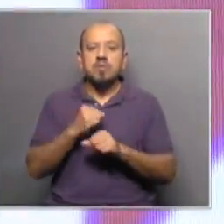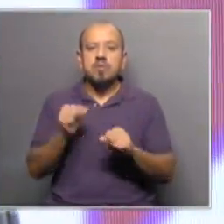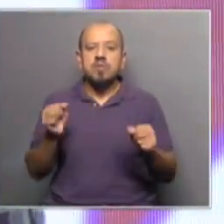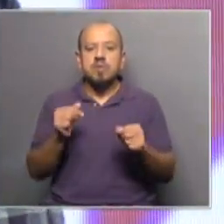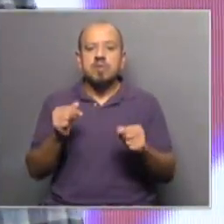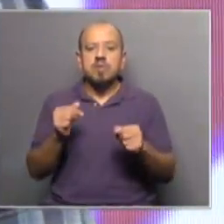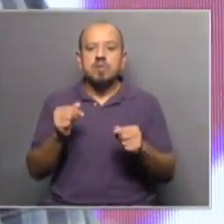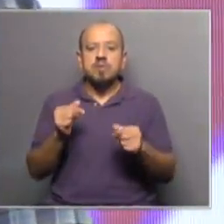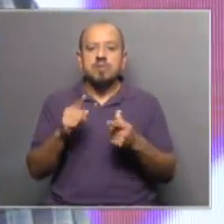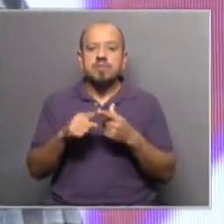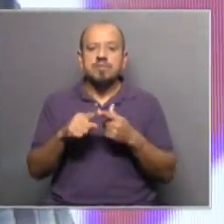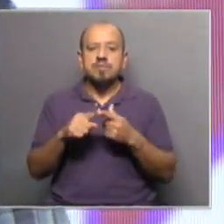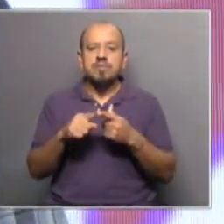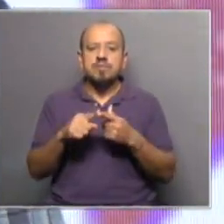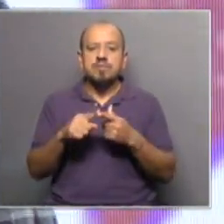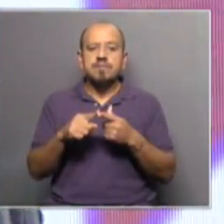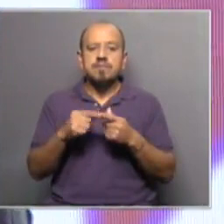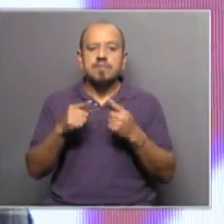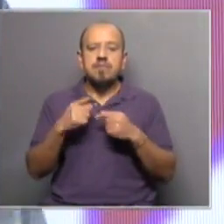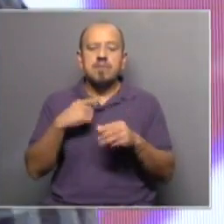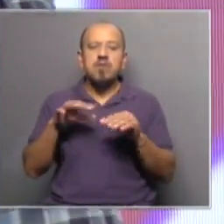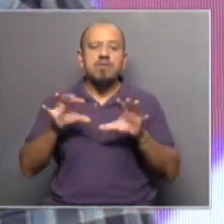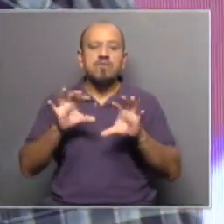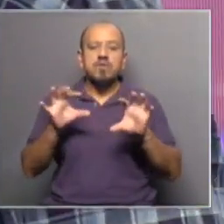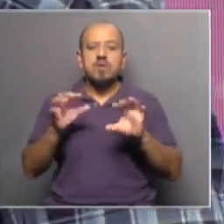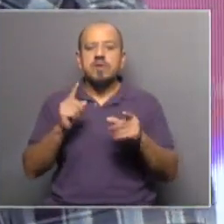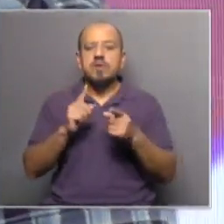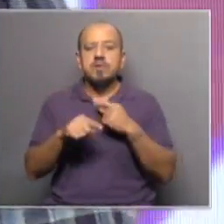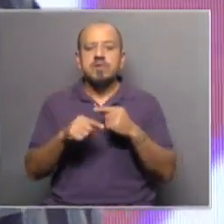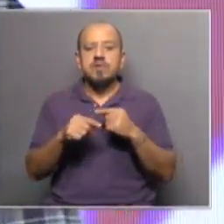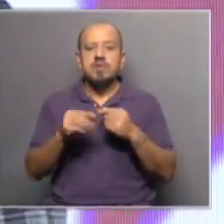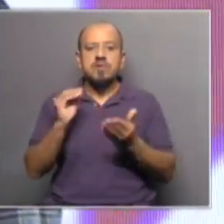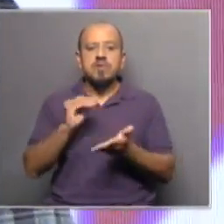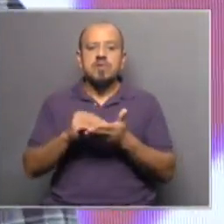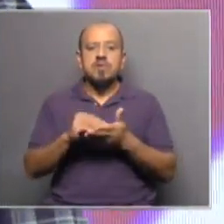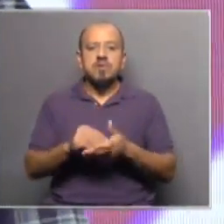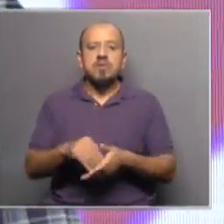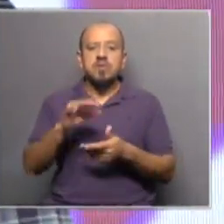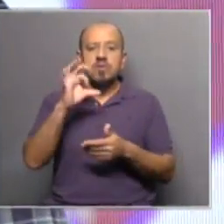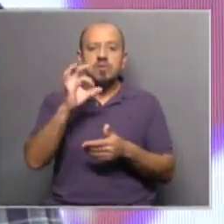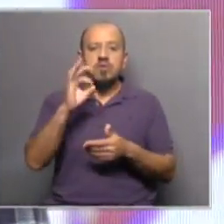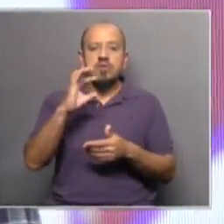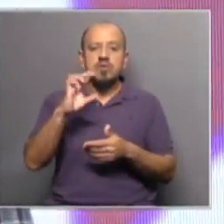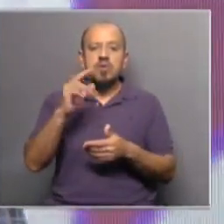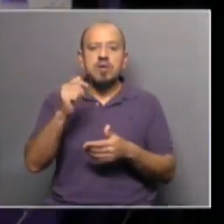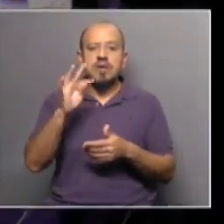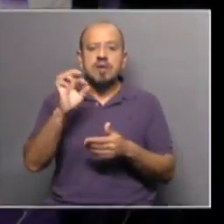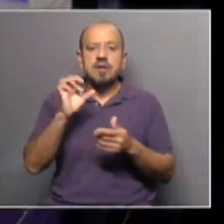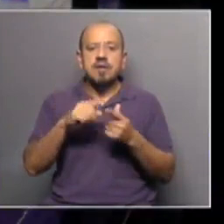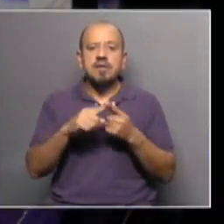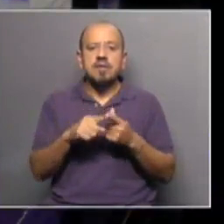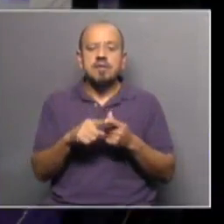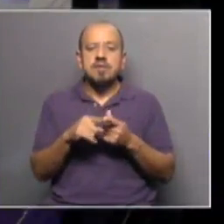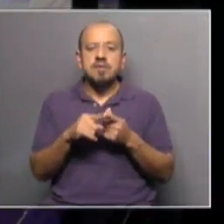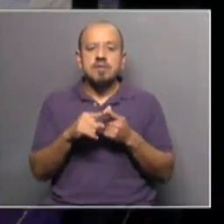consideraba el futbolista como que estaba por encima de los funcionarios o del cuerpo técnico. Entonces Sócrates vino con y ahí hubo medios como eran